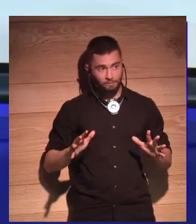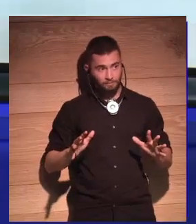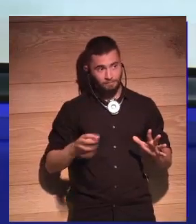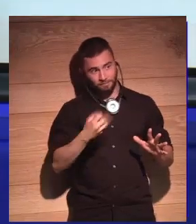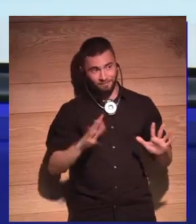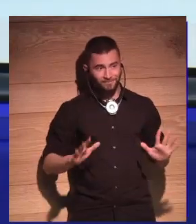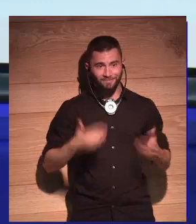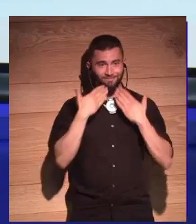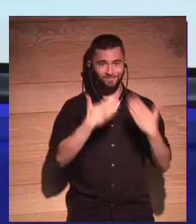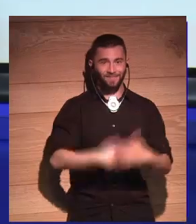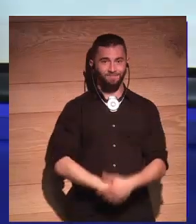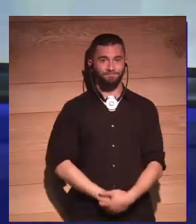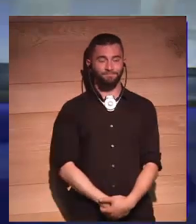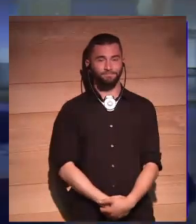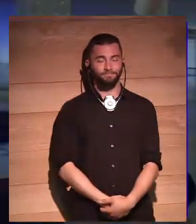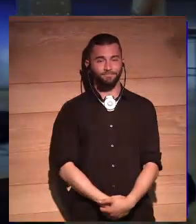Bueno, gracias.